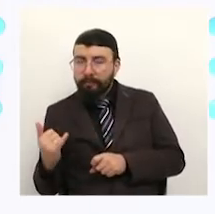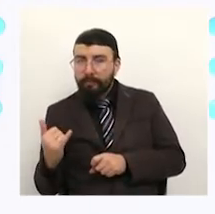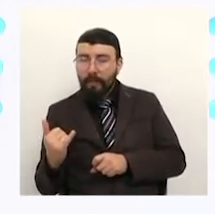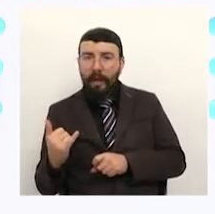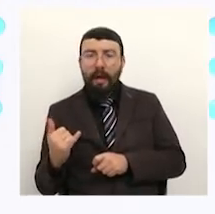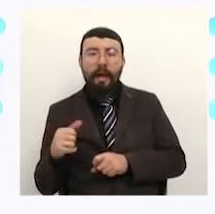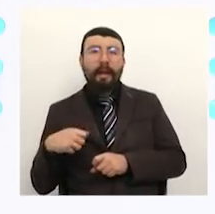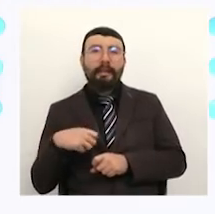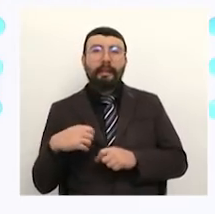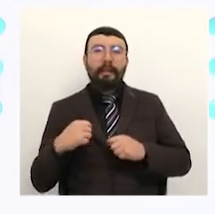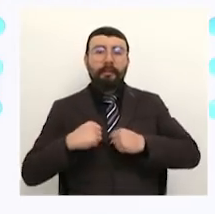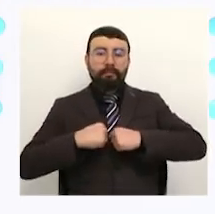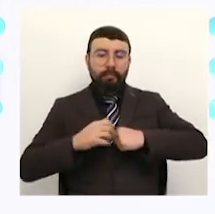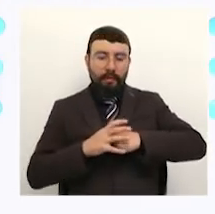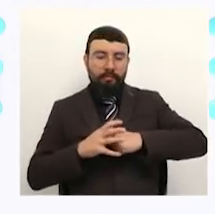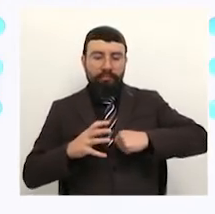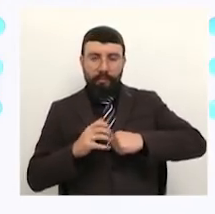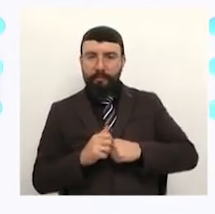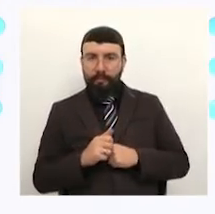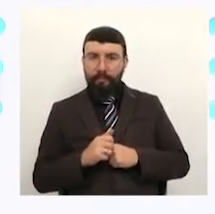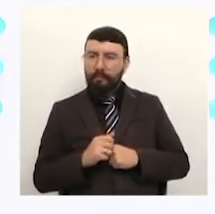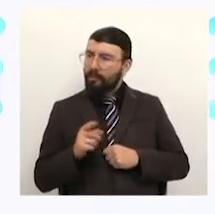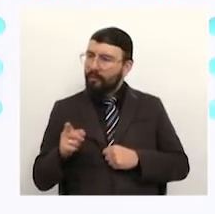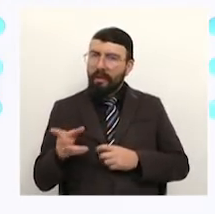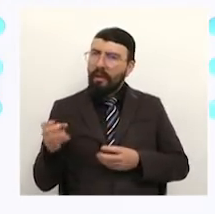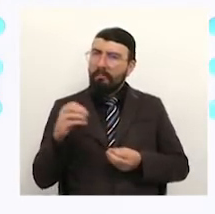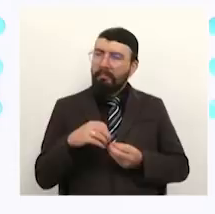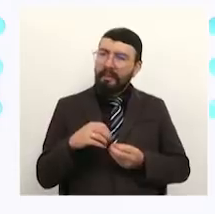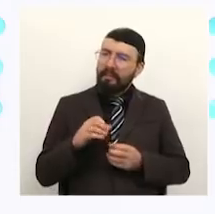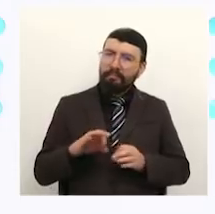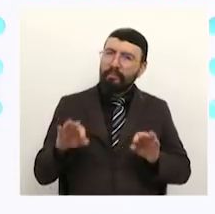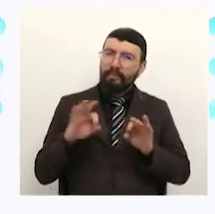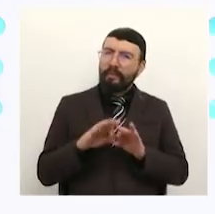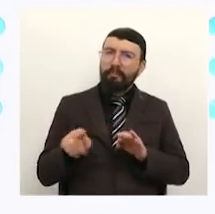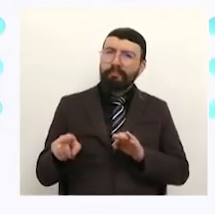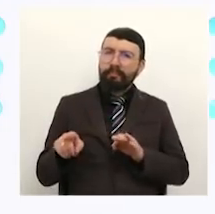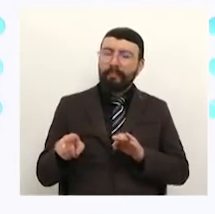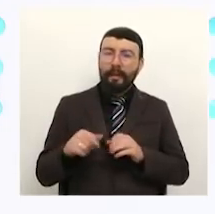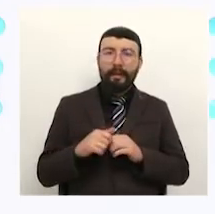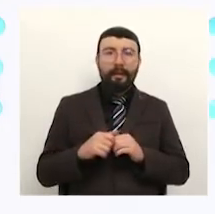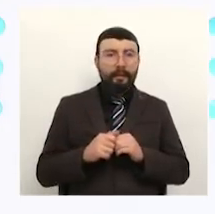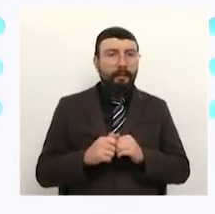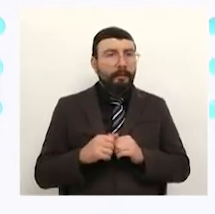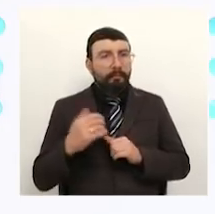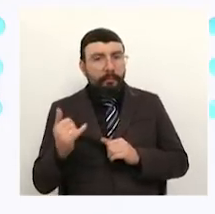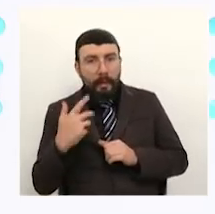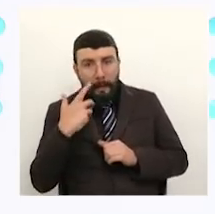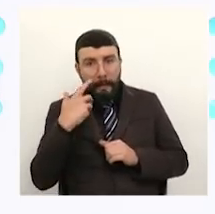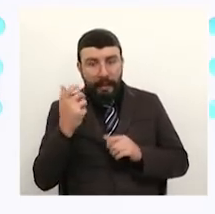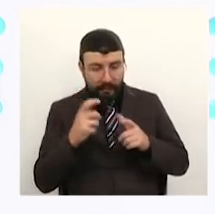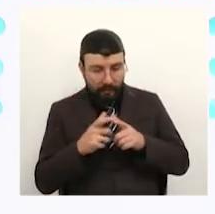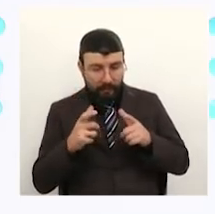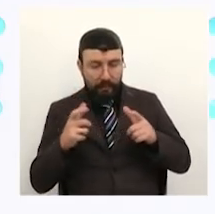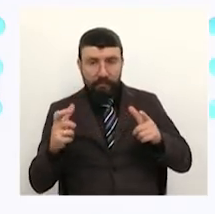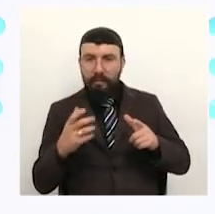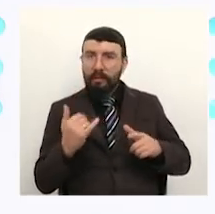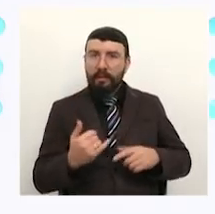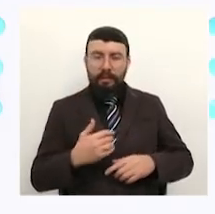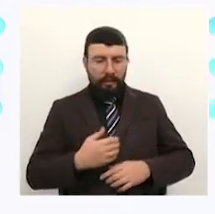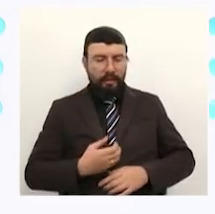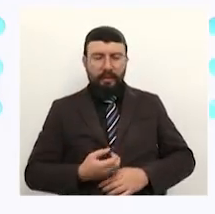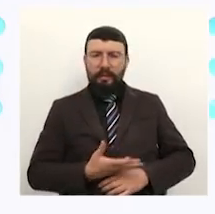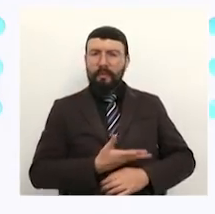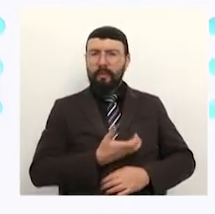artritis cuál es la otra cosa importante ahí recordar que los mayores productores de gastritis y de reflujo gastroesofágico